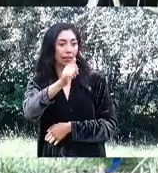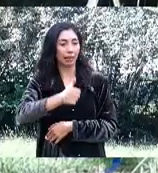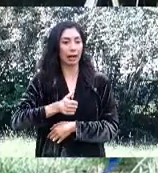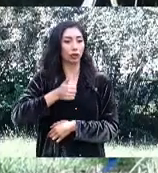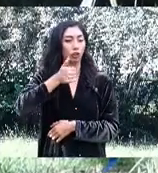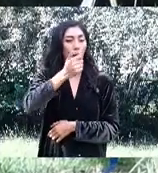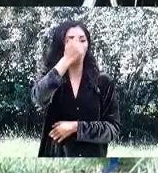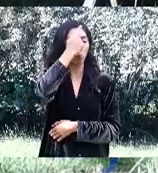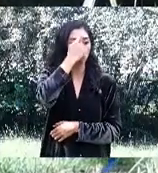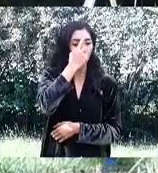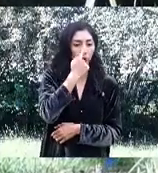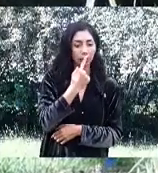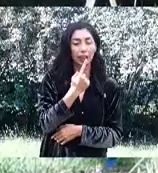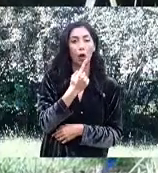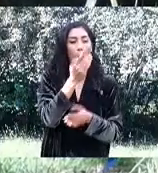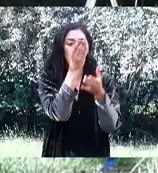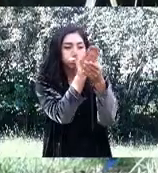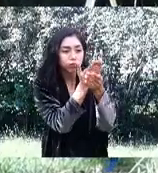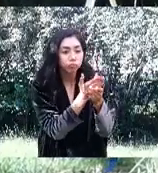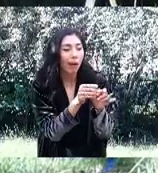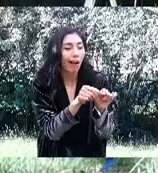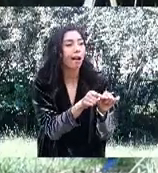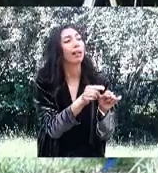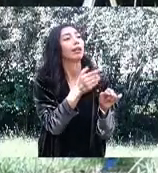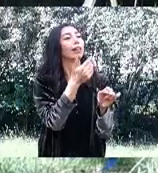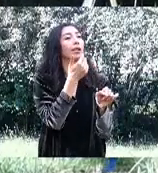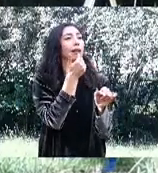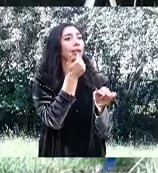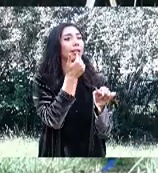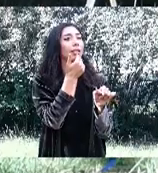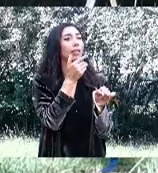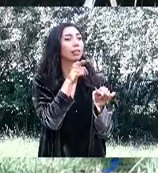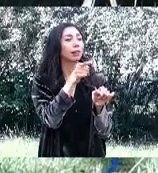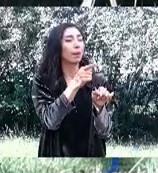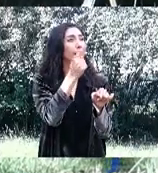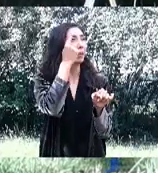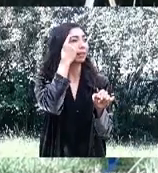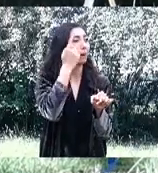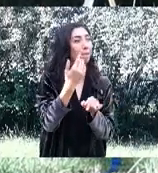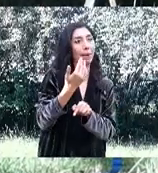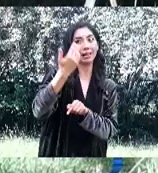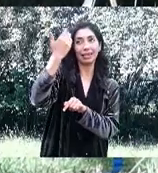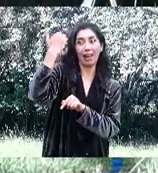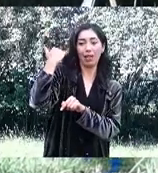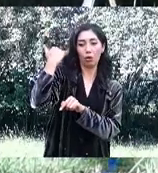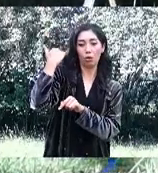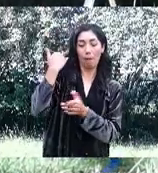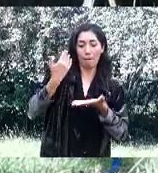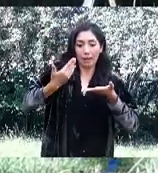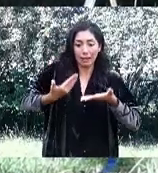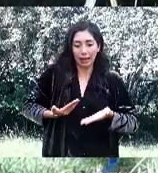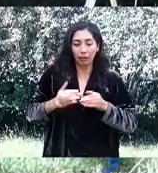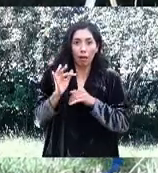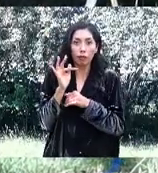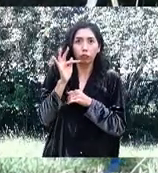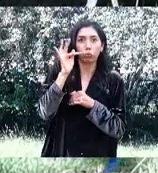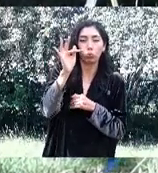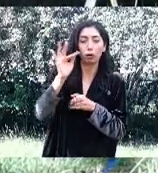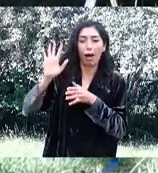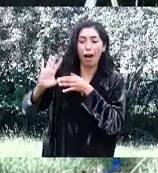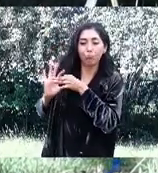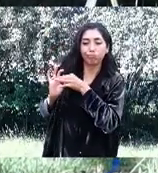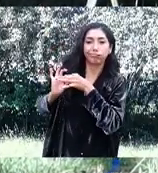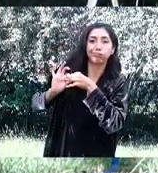están en ese en esa combinación no de ese pasado presente y futuro no dándole